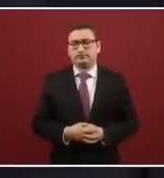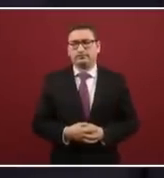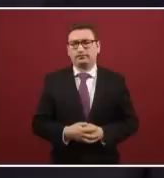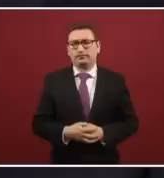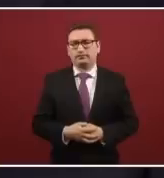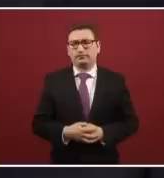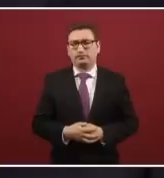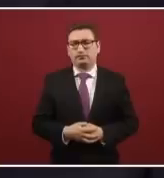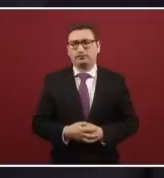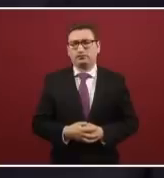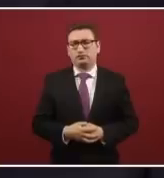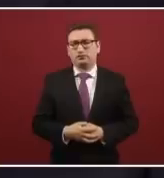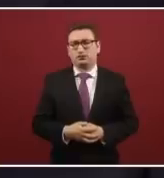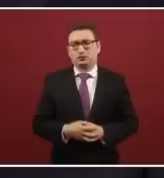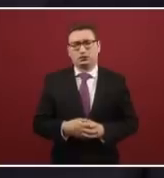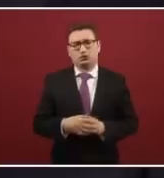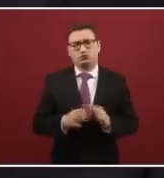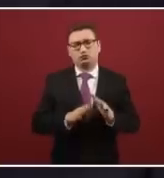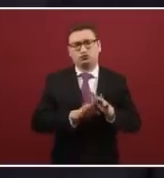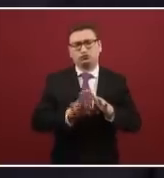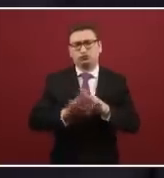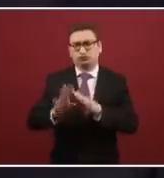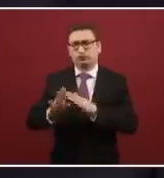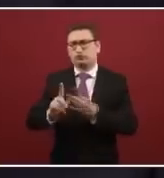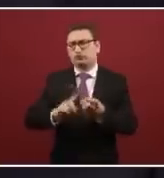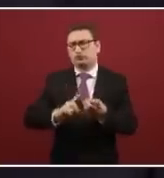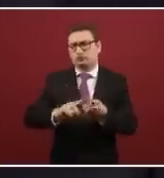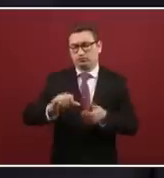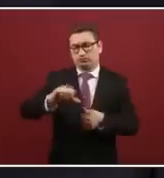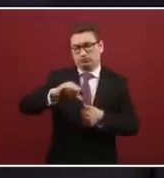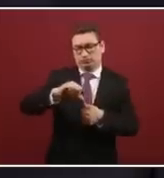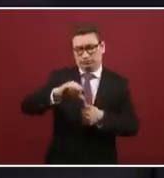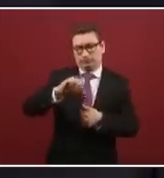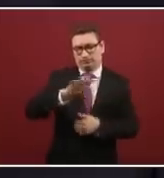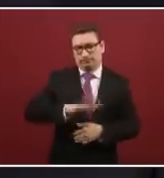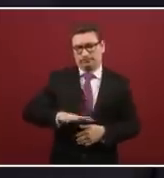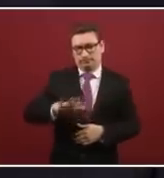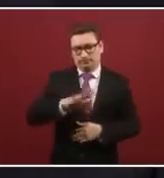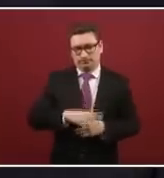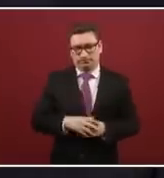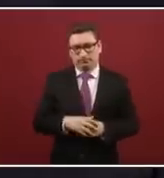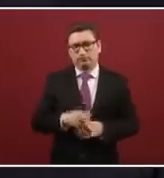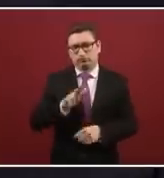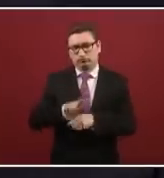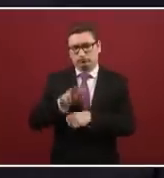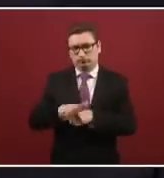produce, se genera en Centroamérica y en particular en Honduras.